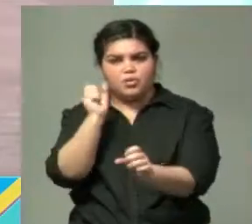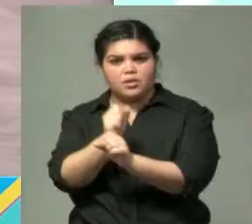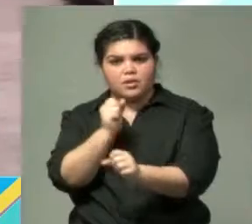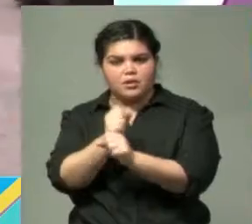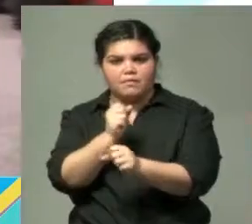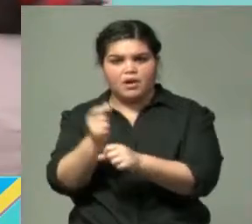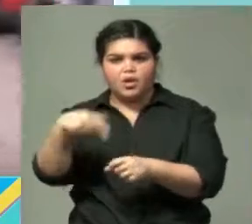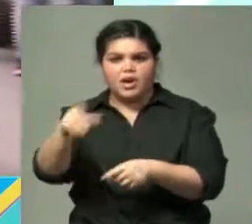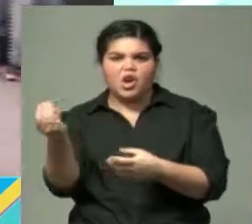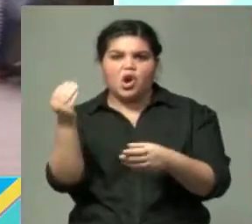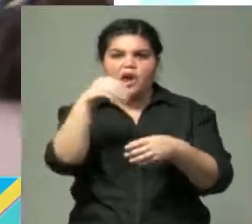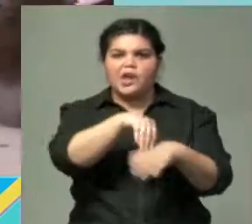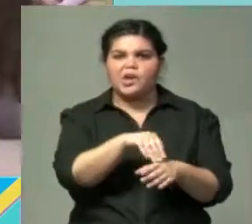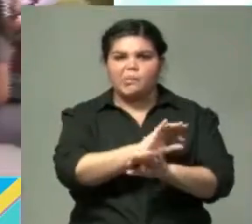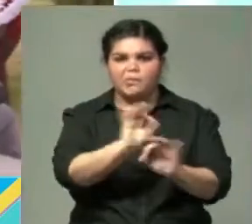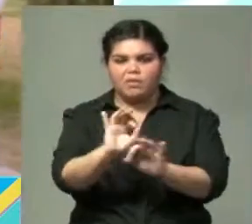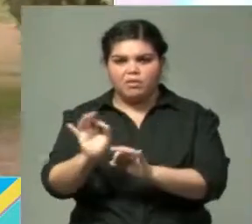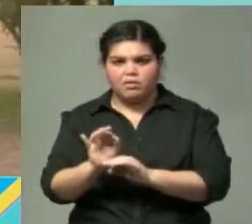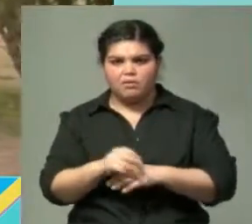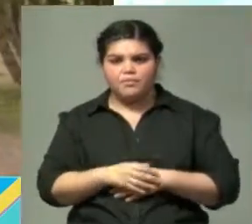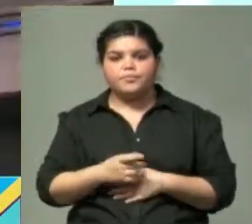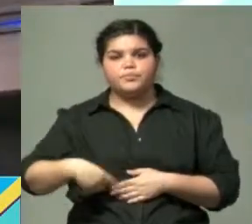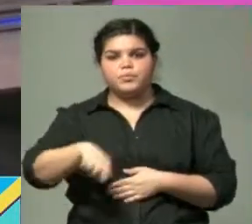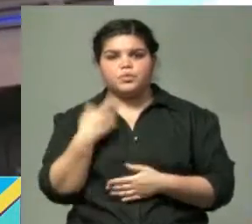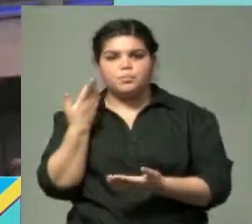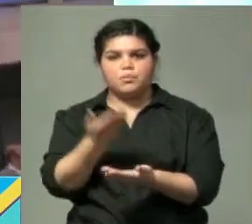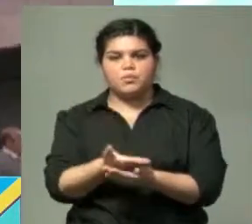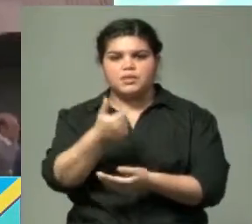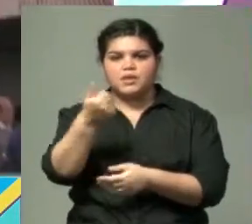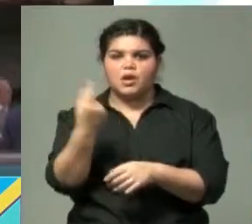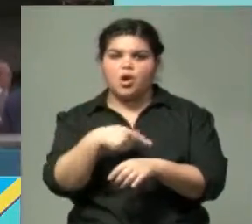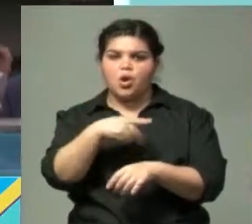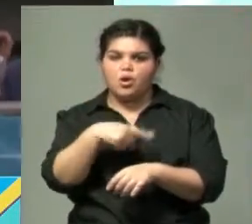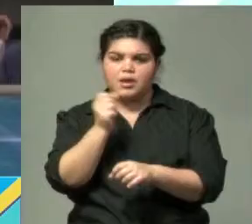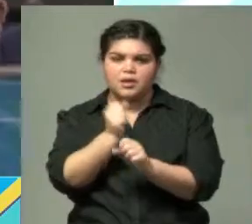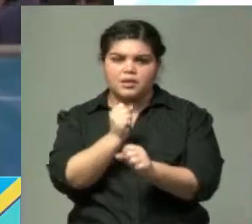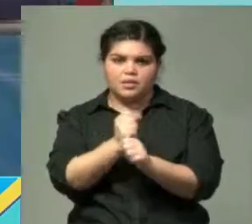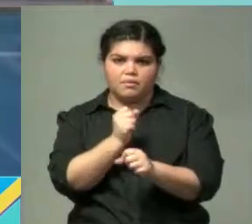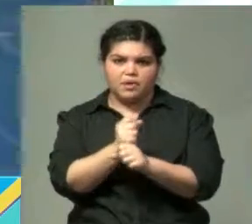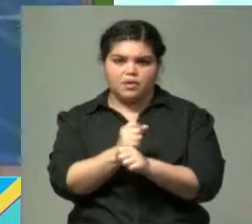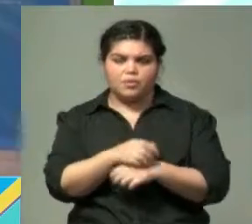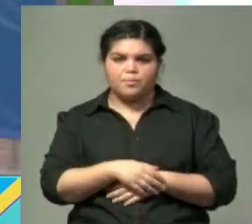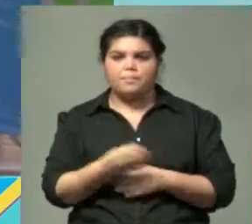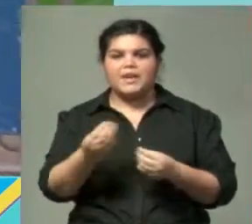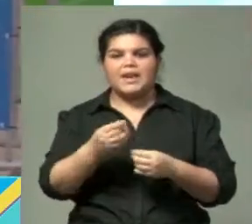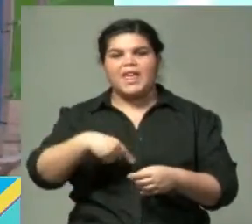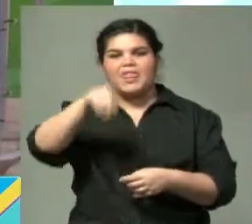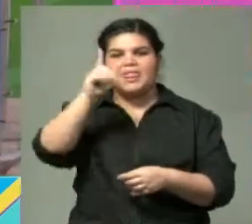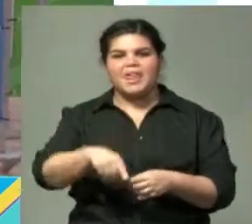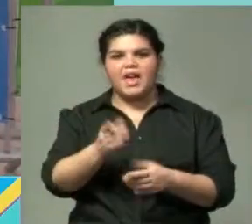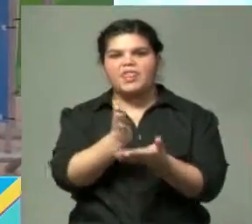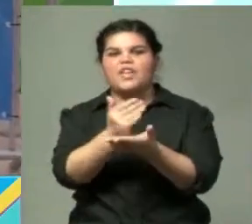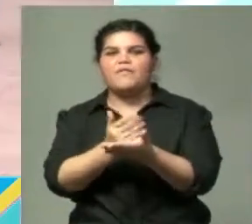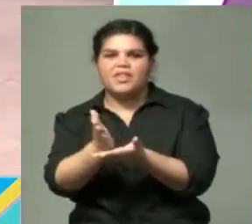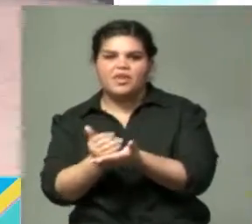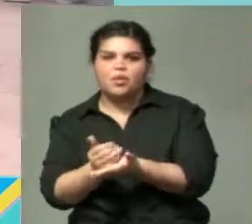incluida en ningún lado. Por eso nosotros proponemos 6 horas de trabajo, un reparto de la jornada laboral, ¿no? Para que se